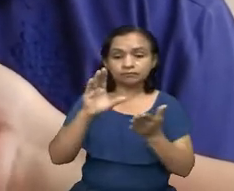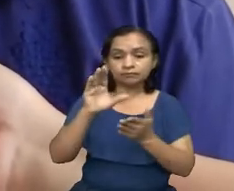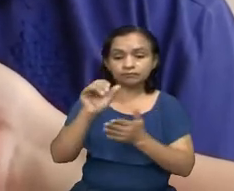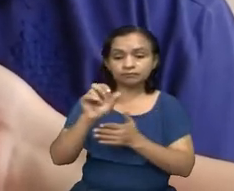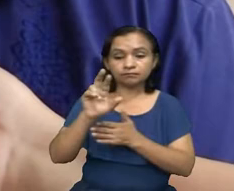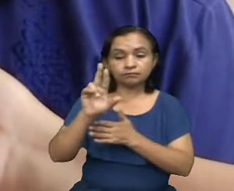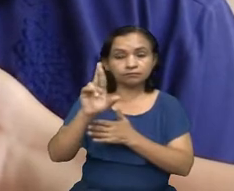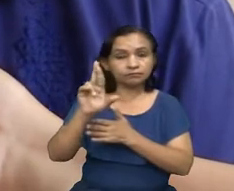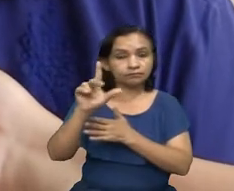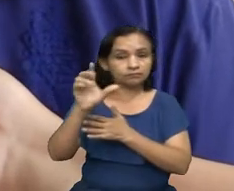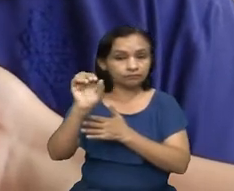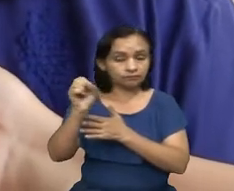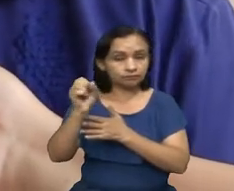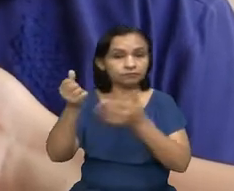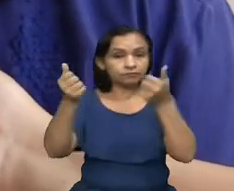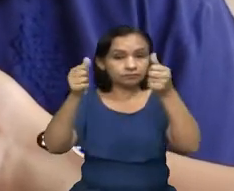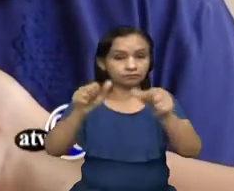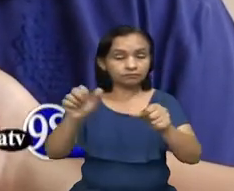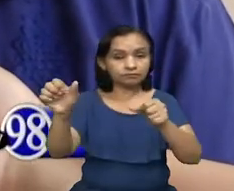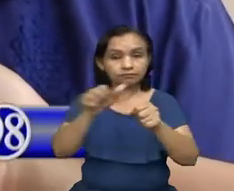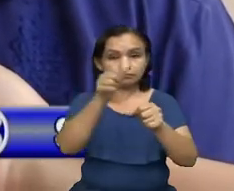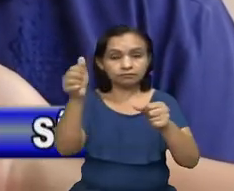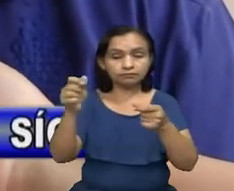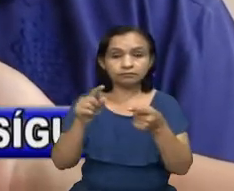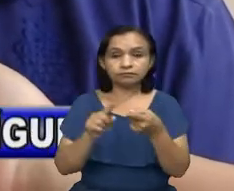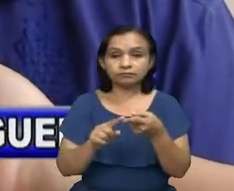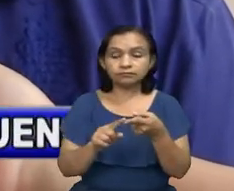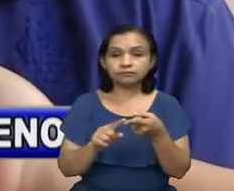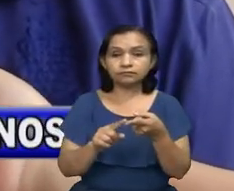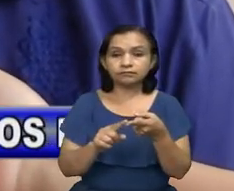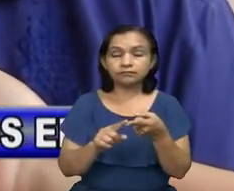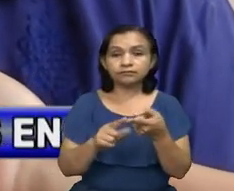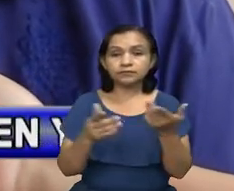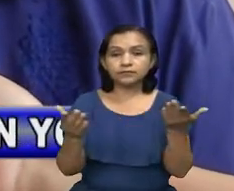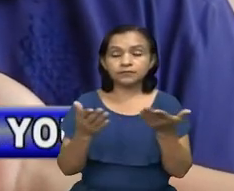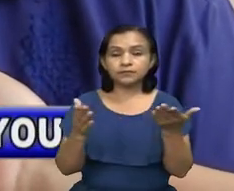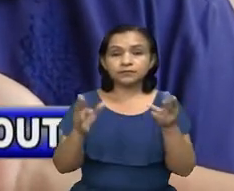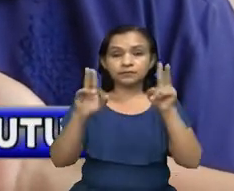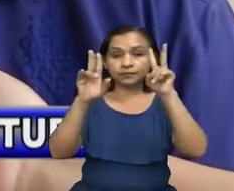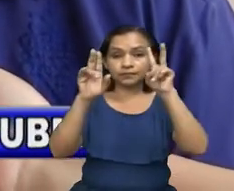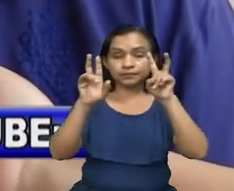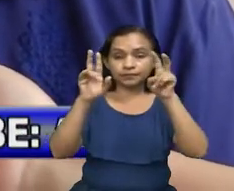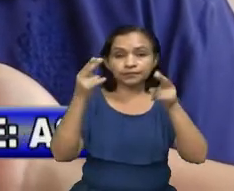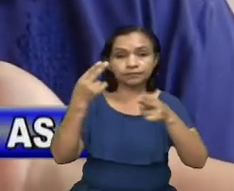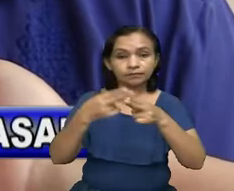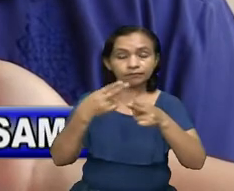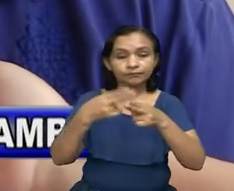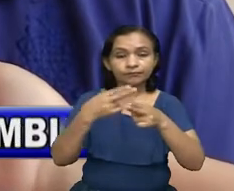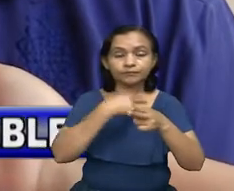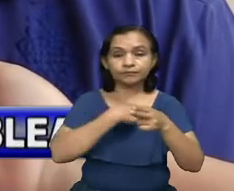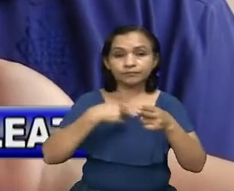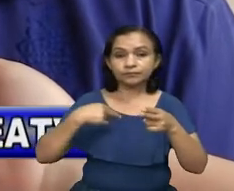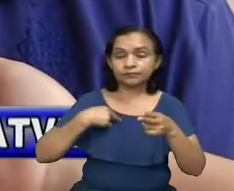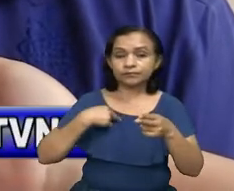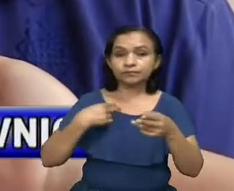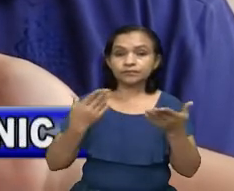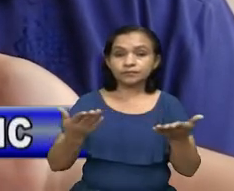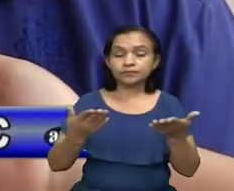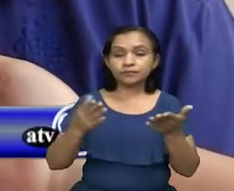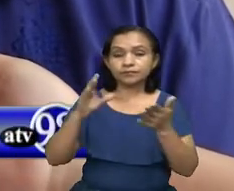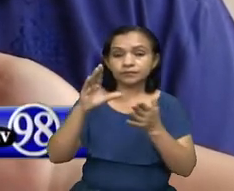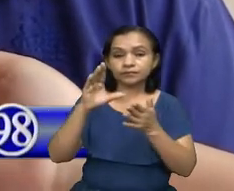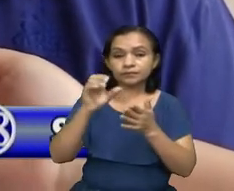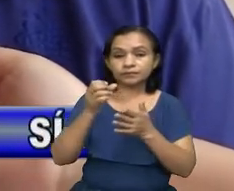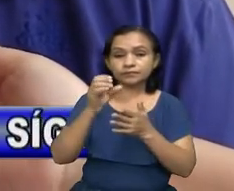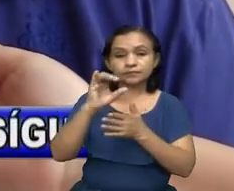una acertada decisión. Por otro lado, el título que se está proponiendo para el cacique